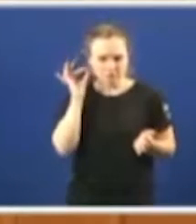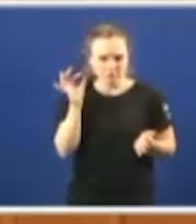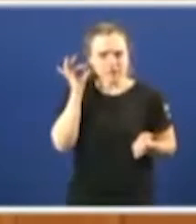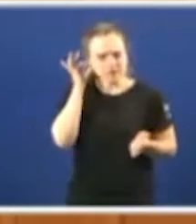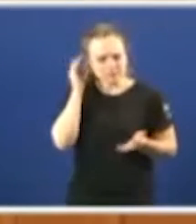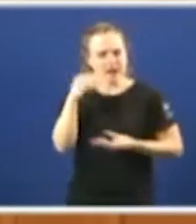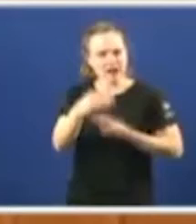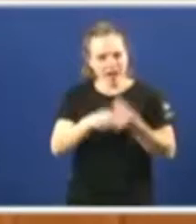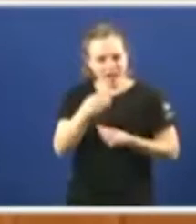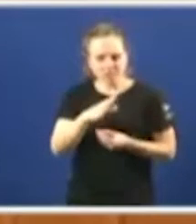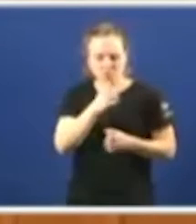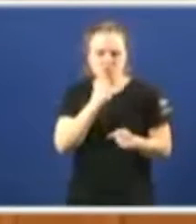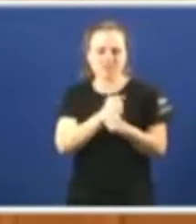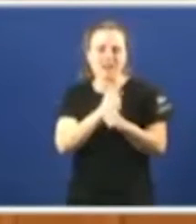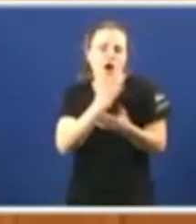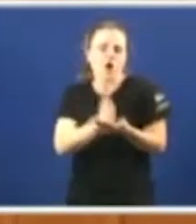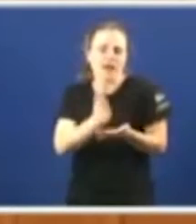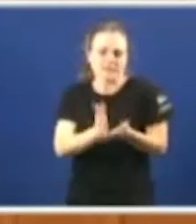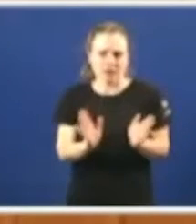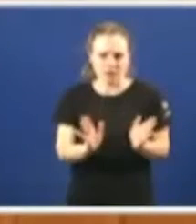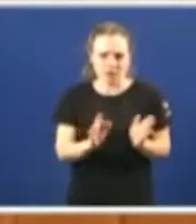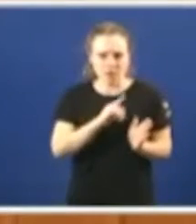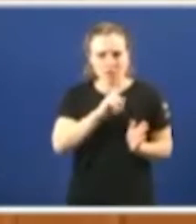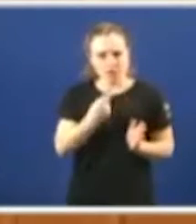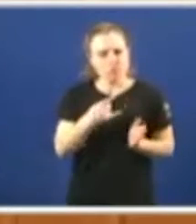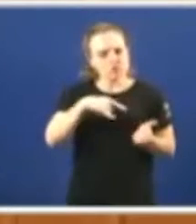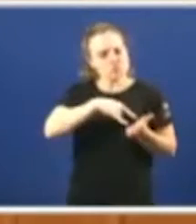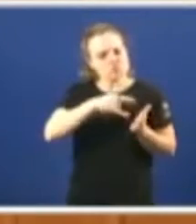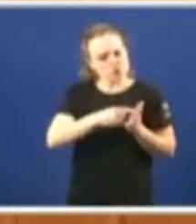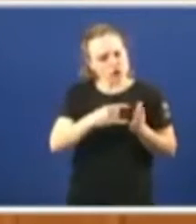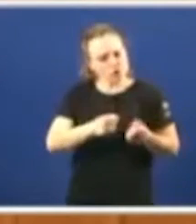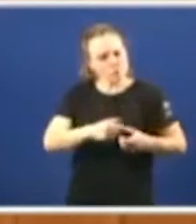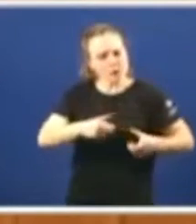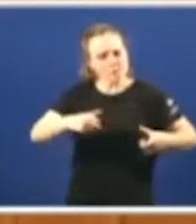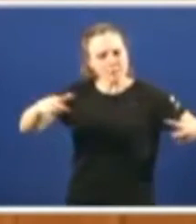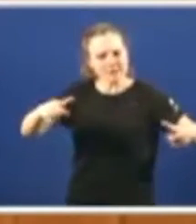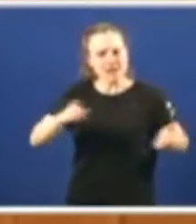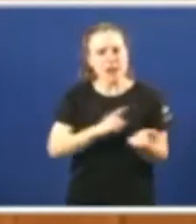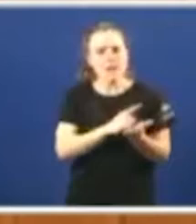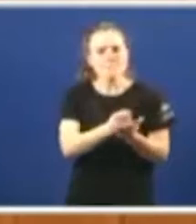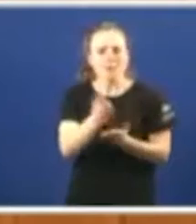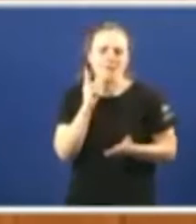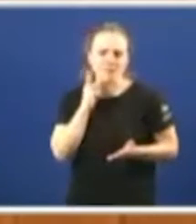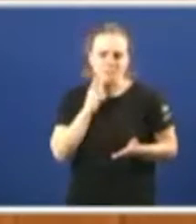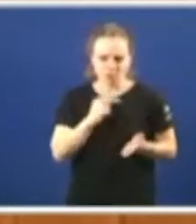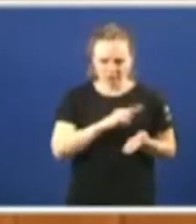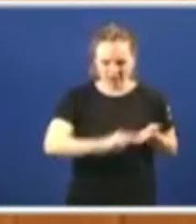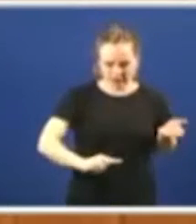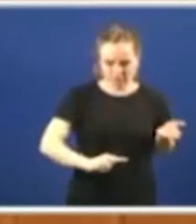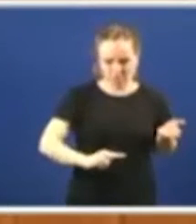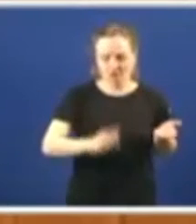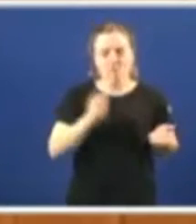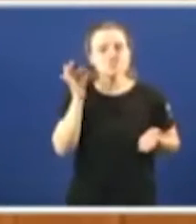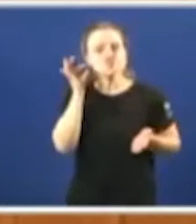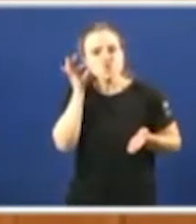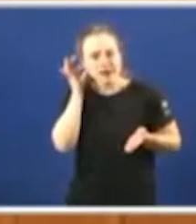levou adiante por un traballo de clase que despois continuou nun proxecto moito máis amplio do mapa do medo de Galicia, con relatos concretos de mulleres que